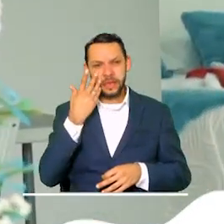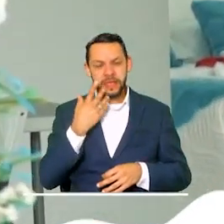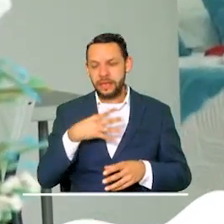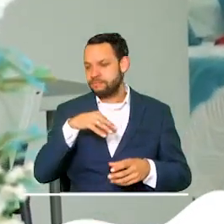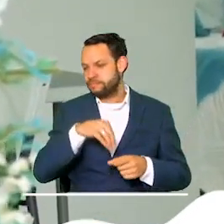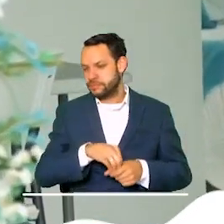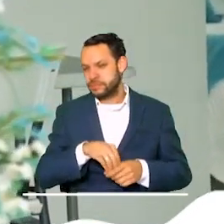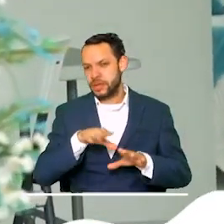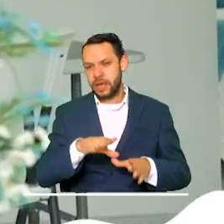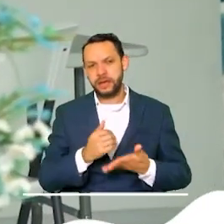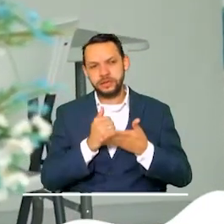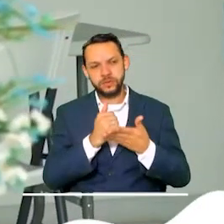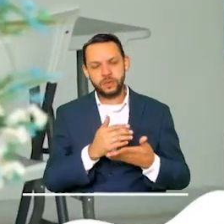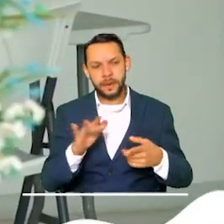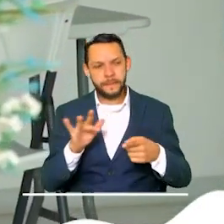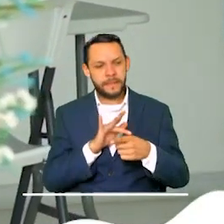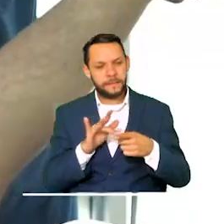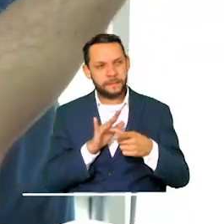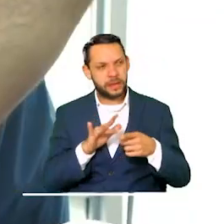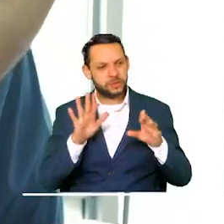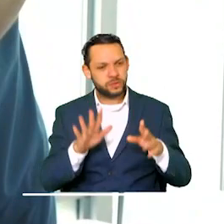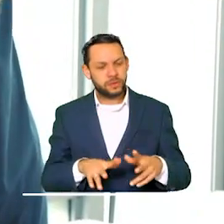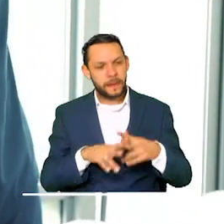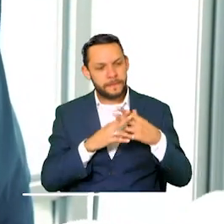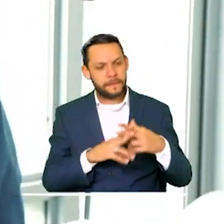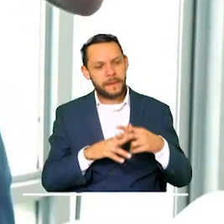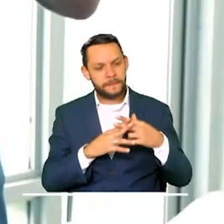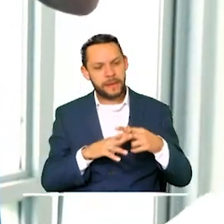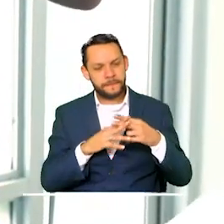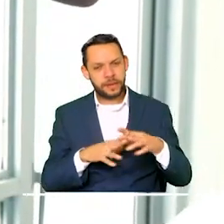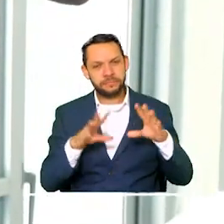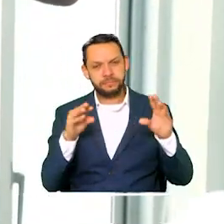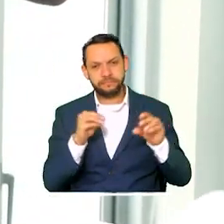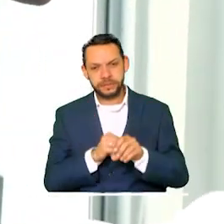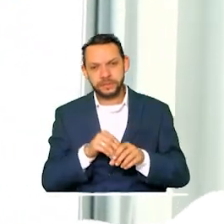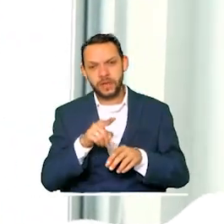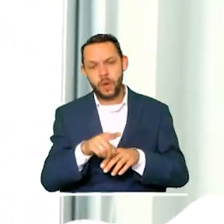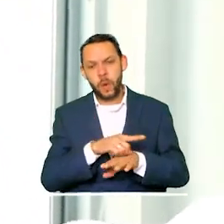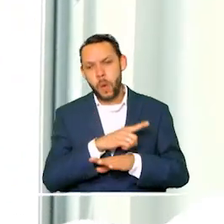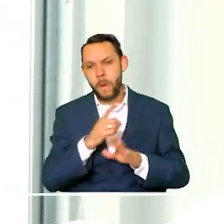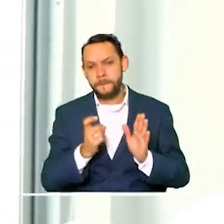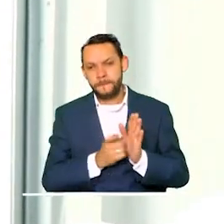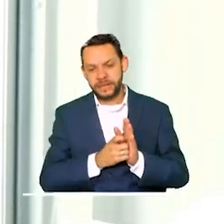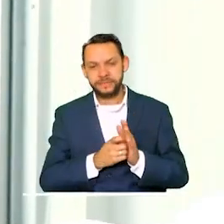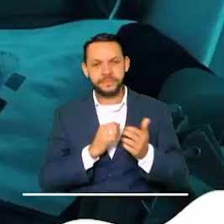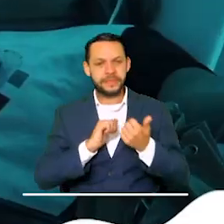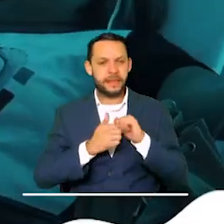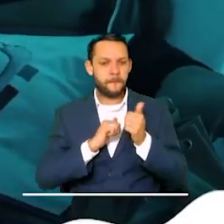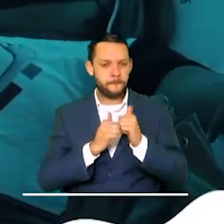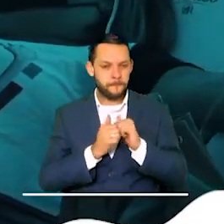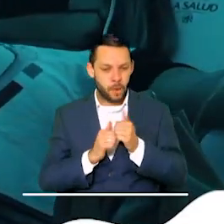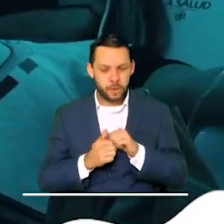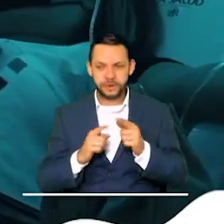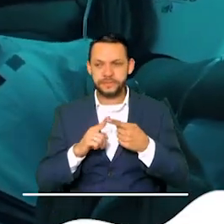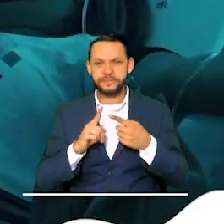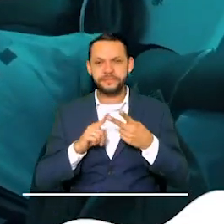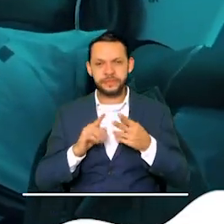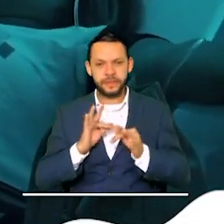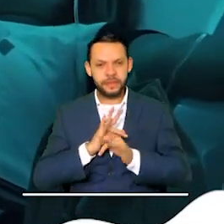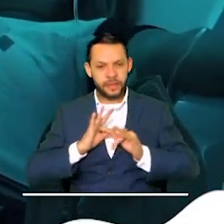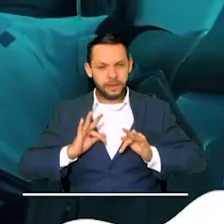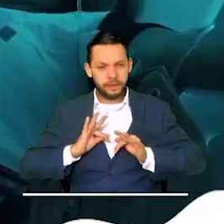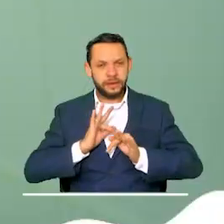para combatir este tipo de desórdenes. En este encontrarás sesiones de ejercicio personalizado, terapias con